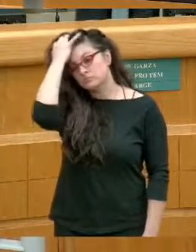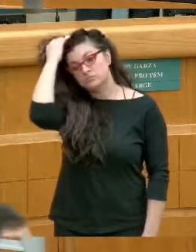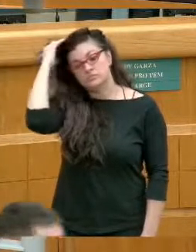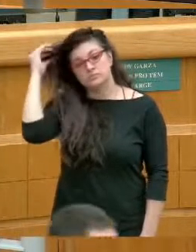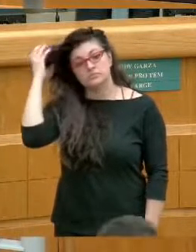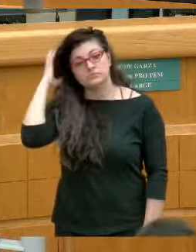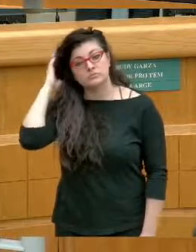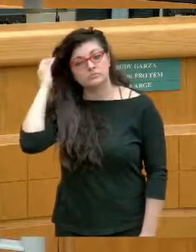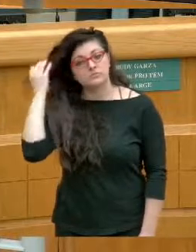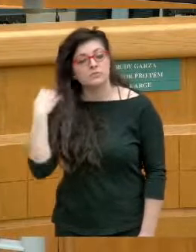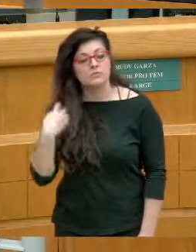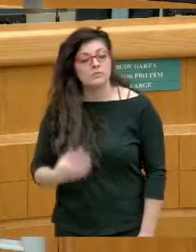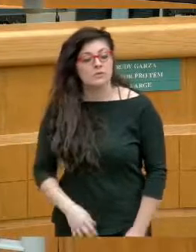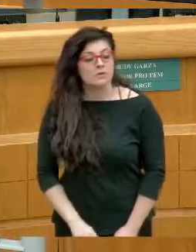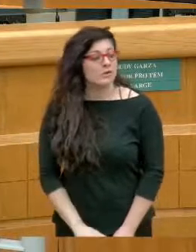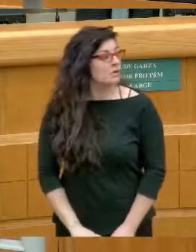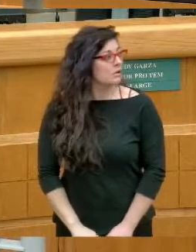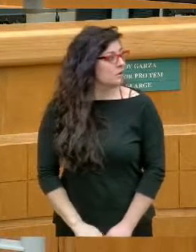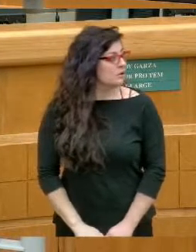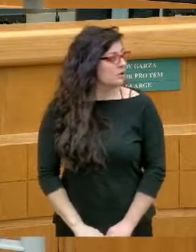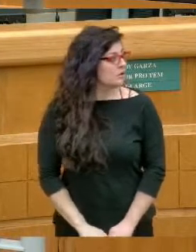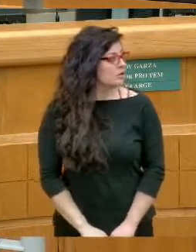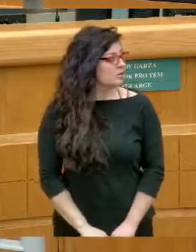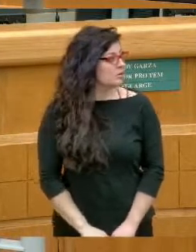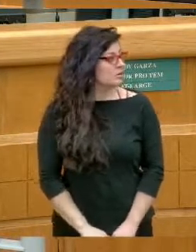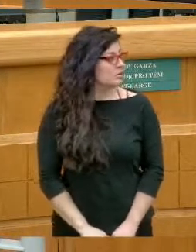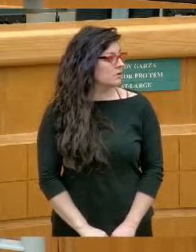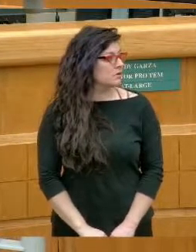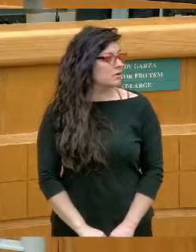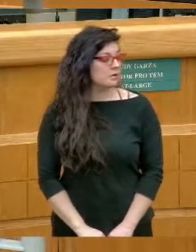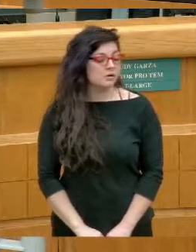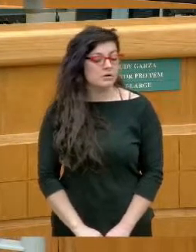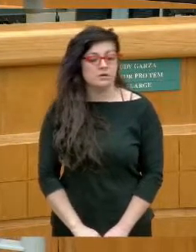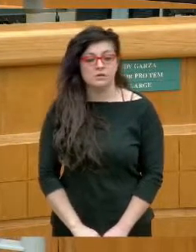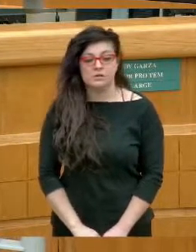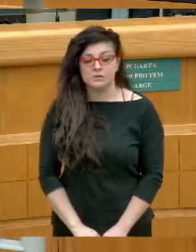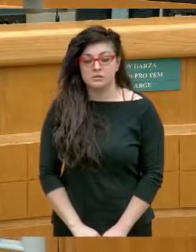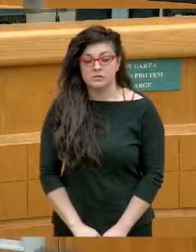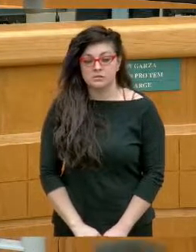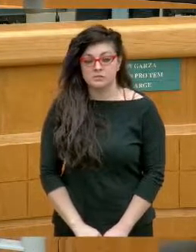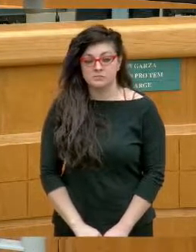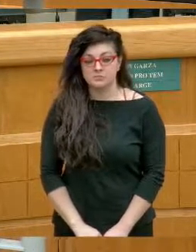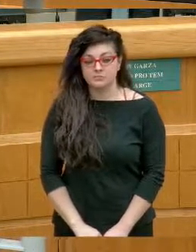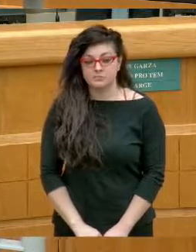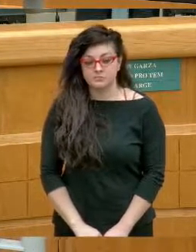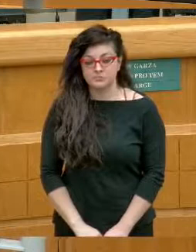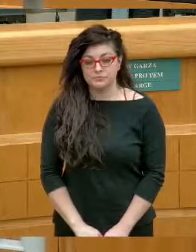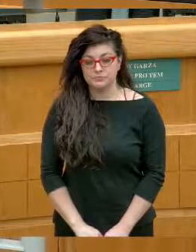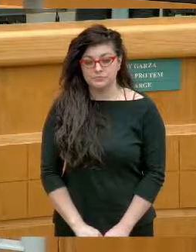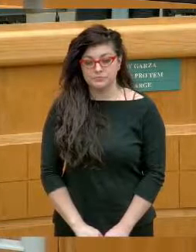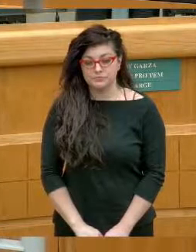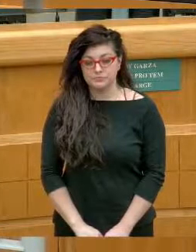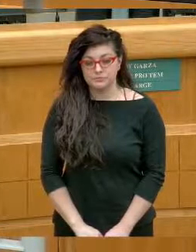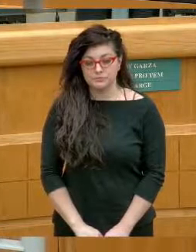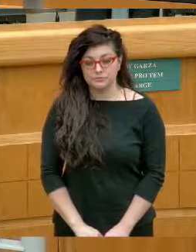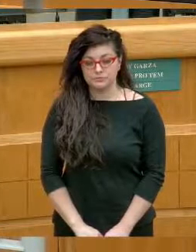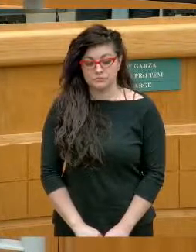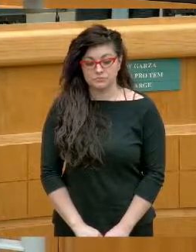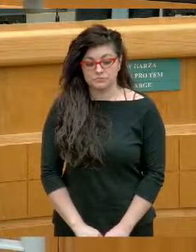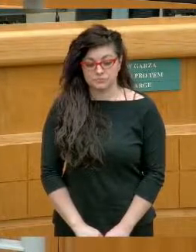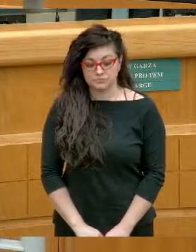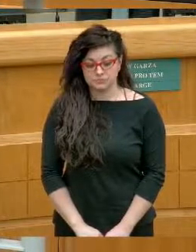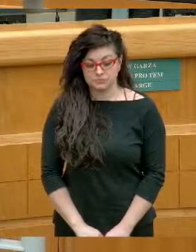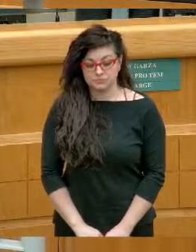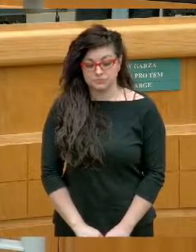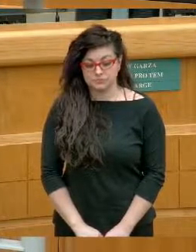de ejercicio, fabricantes y otras oficinas minoristas reabrirán a capacidad limitada. Hay protocolos de salud estándar mínimos establecidos por la oficina